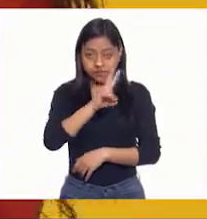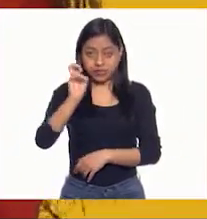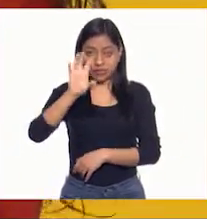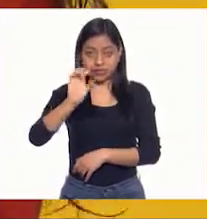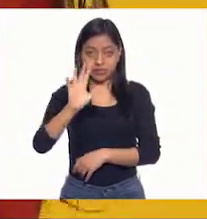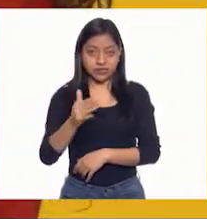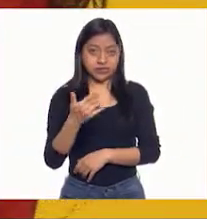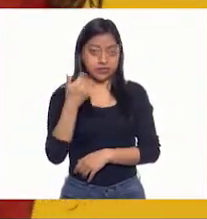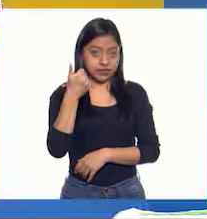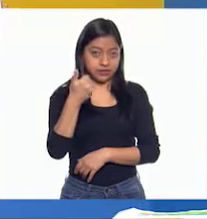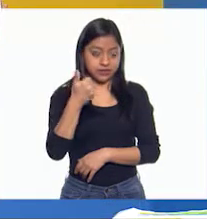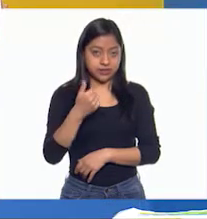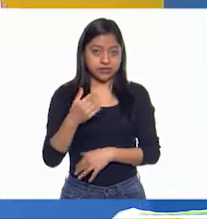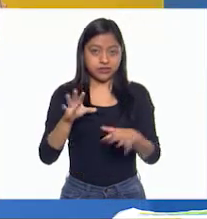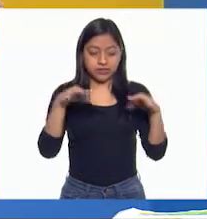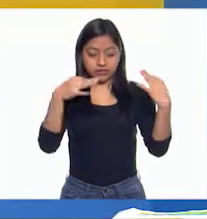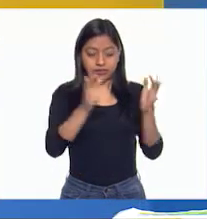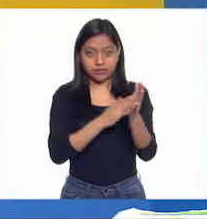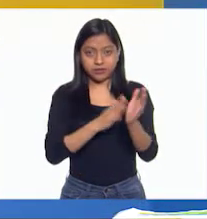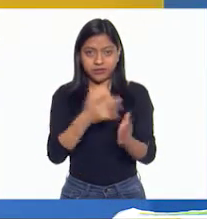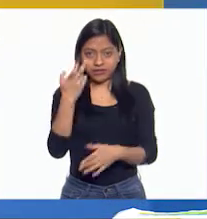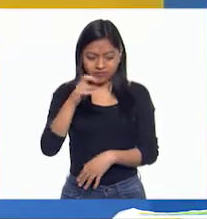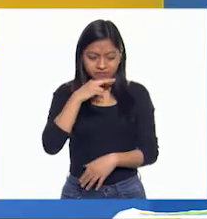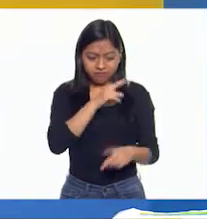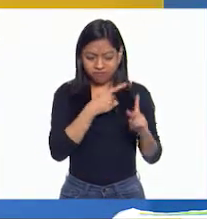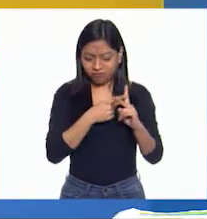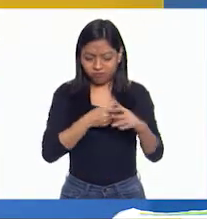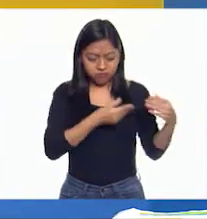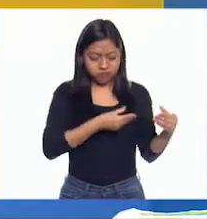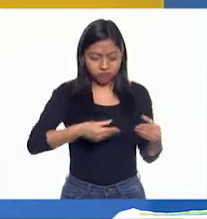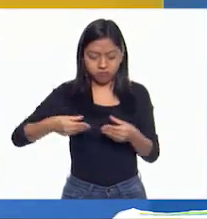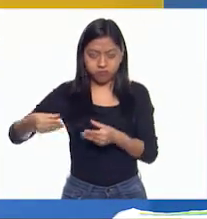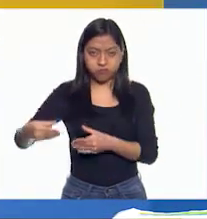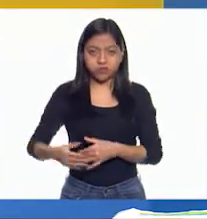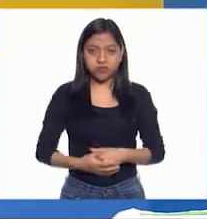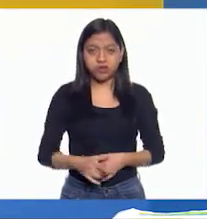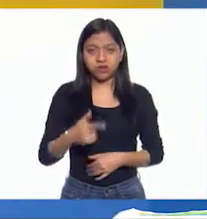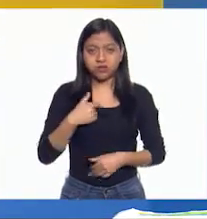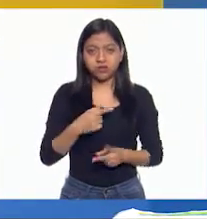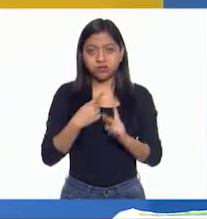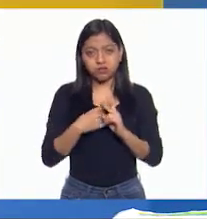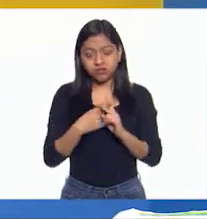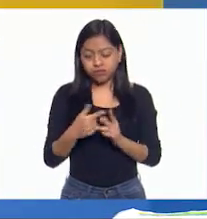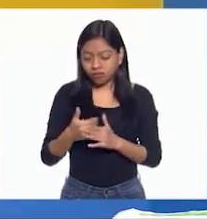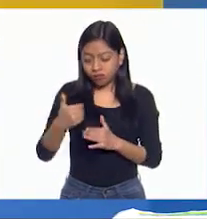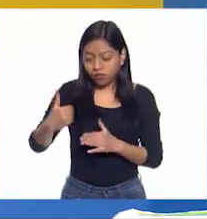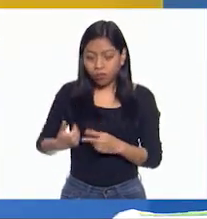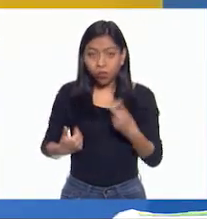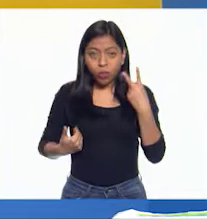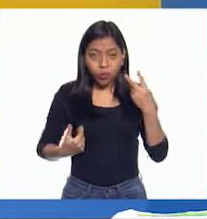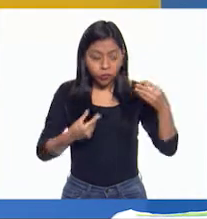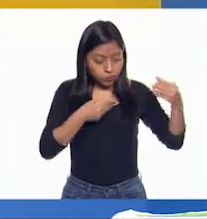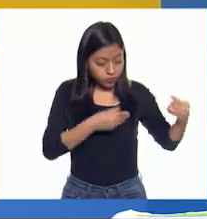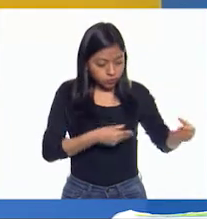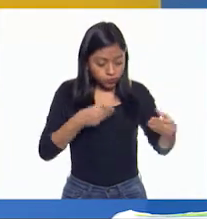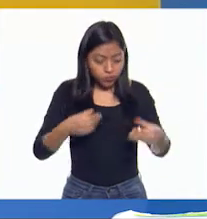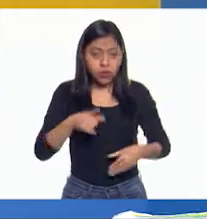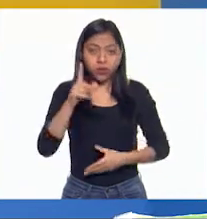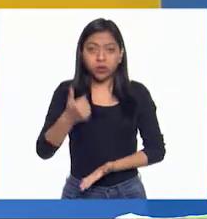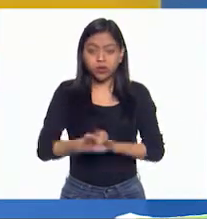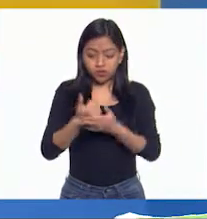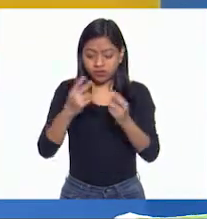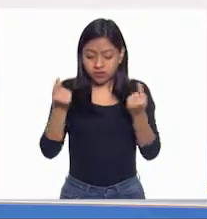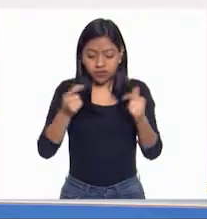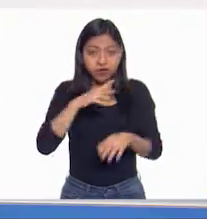Y esto lo averiguamos bastante rápido. Yo apenas iba contando para dos paquetes cuando llegaste,